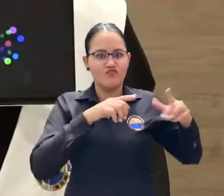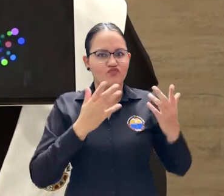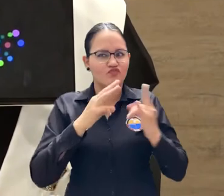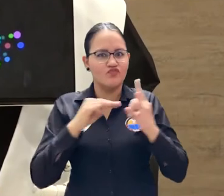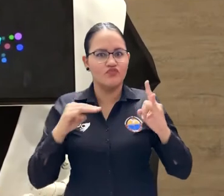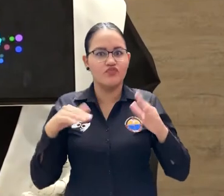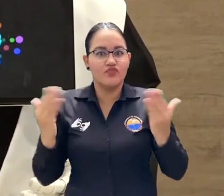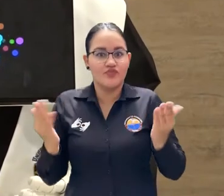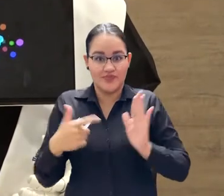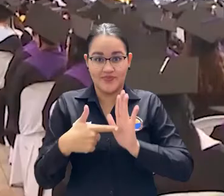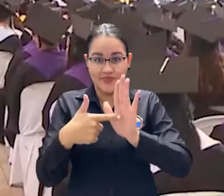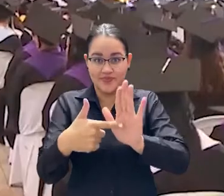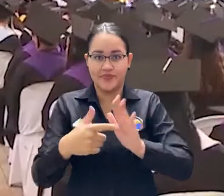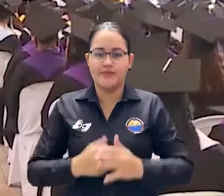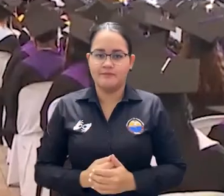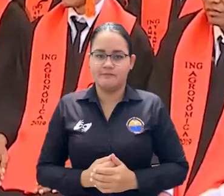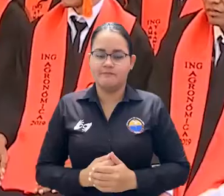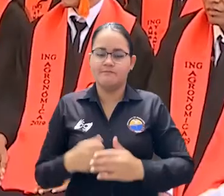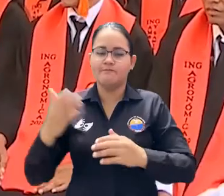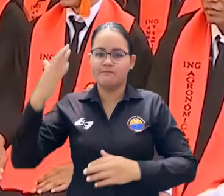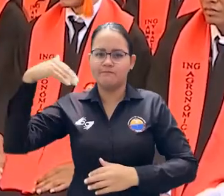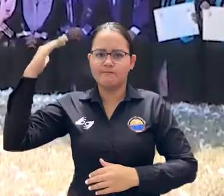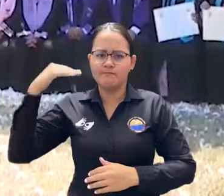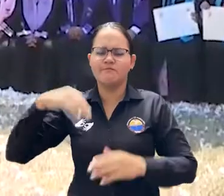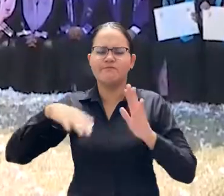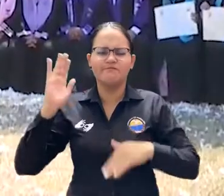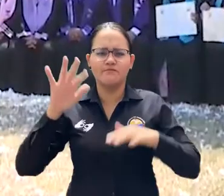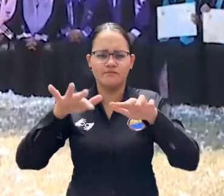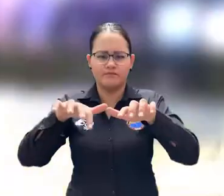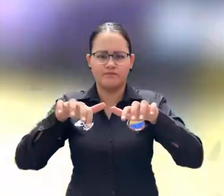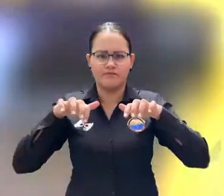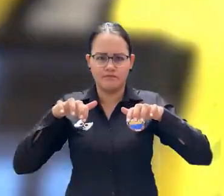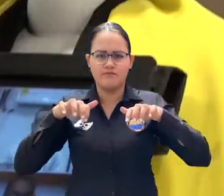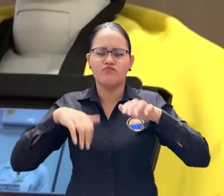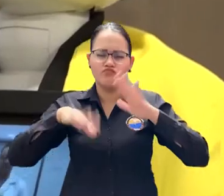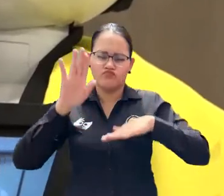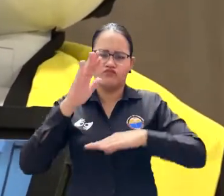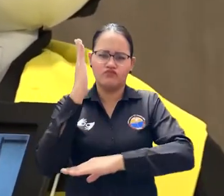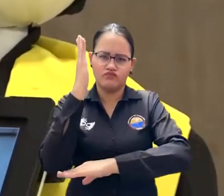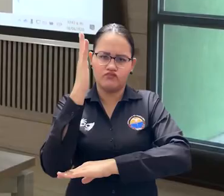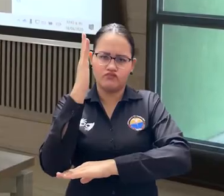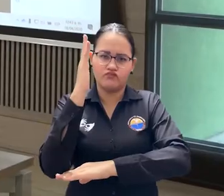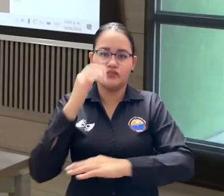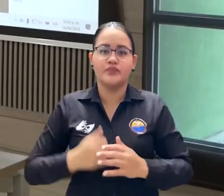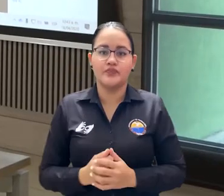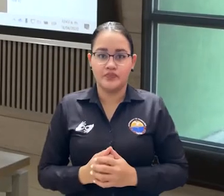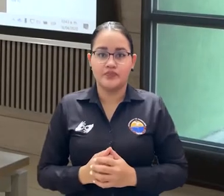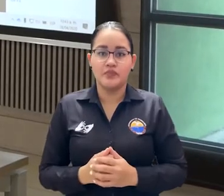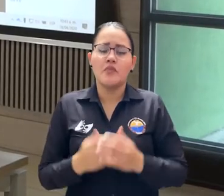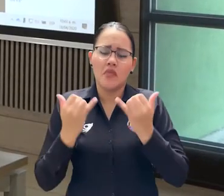Antes, se realizaban de manera presencial en la plazoleta los almendros, pero desde que inició la pandemia hemos